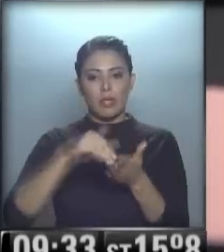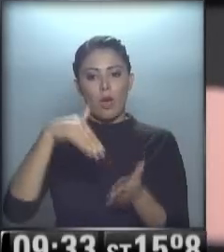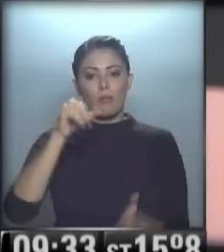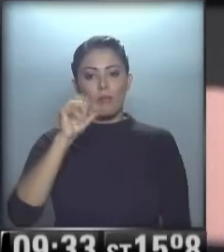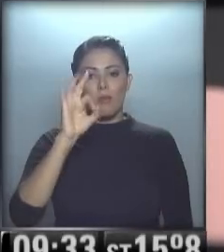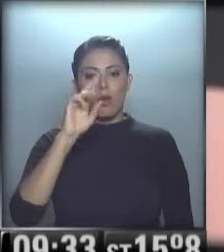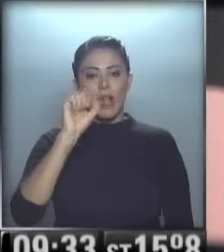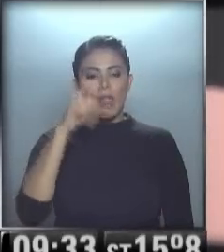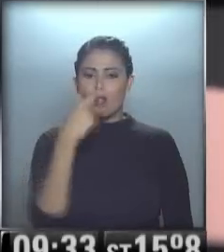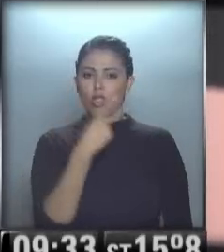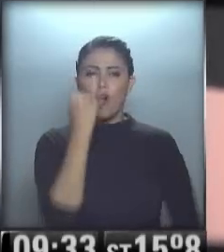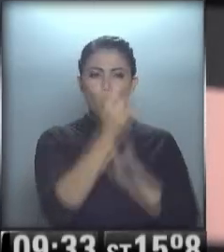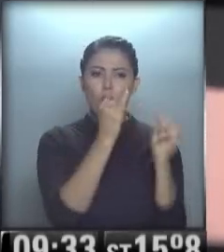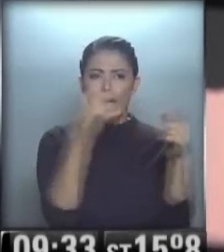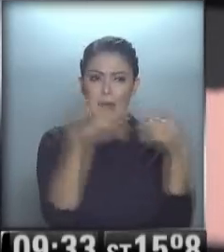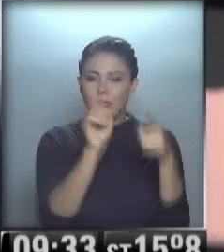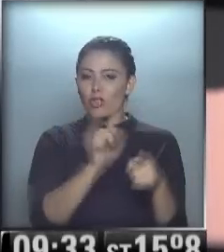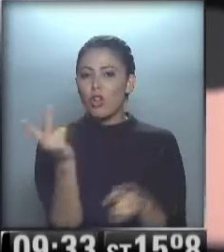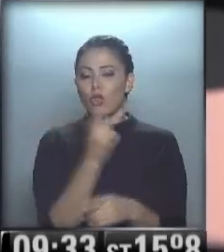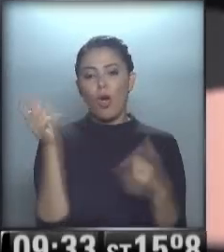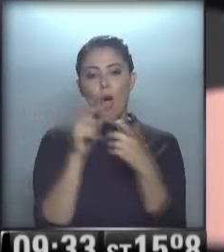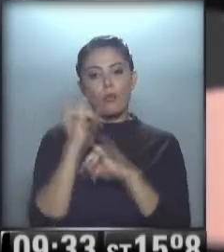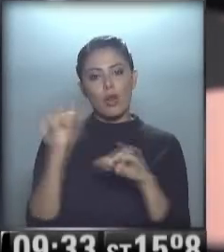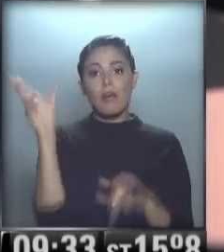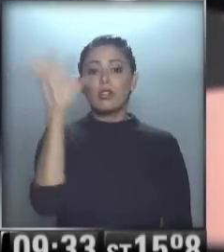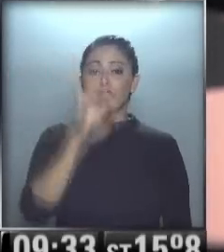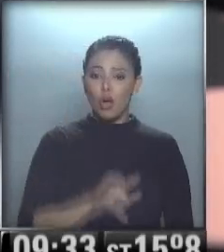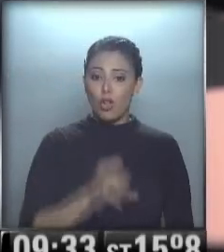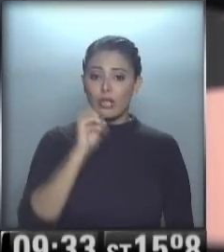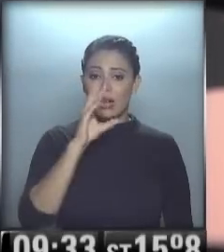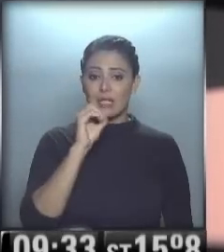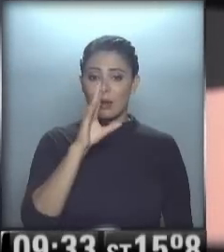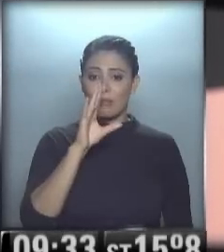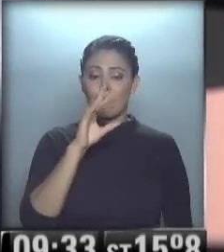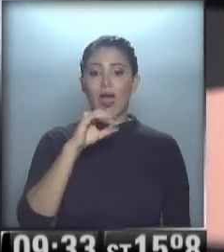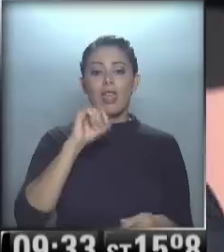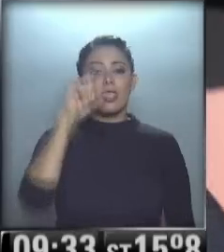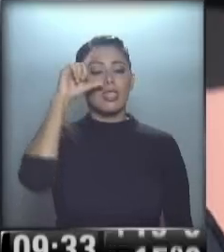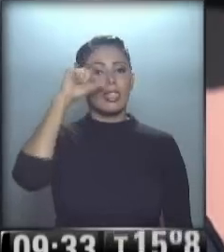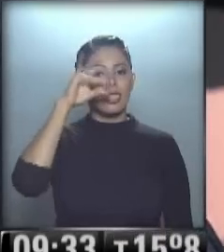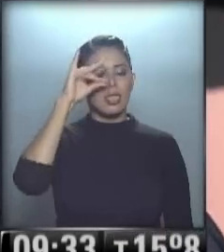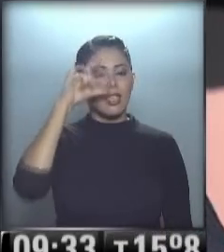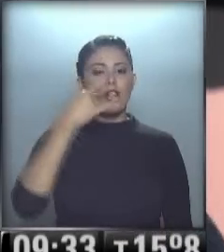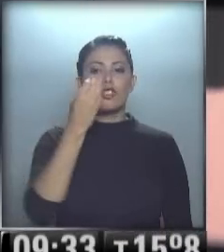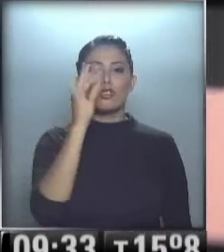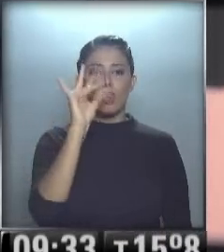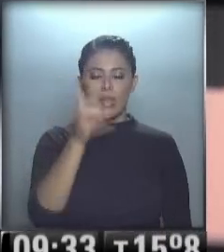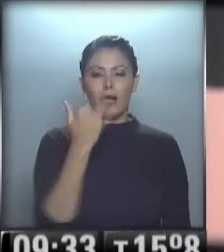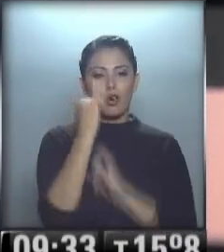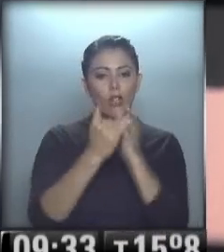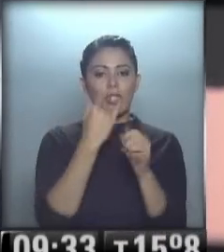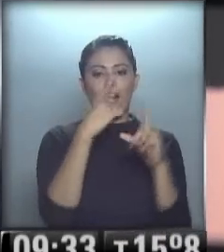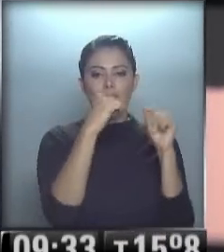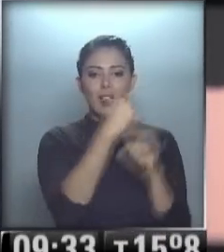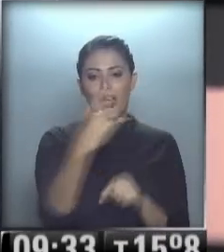a relatar los partidos, sino que van a hacer un programa diario que se va a llamar De Zurda, donde van a dar la actualidad de cada